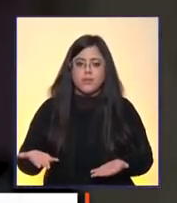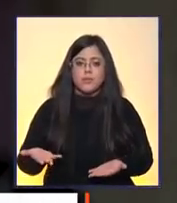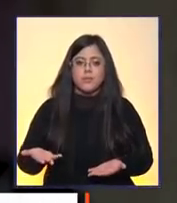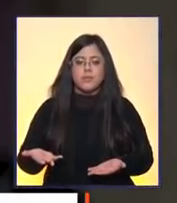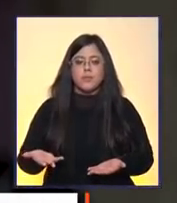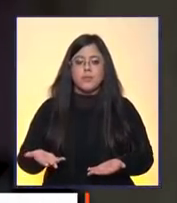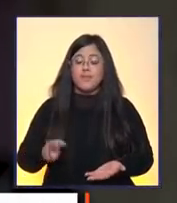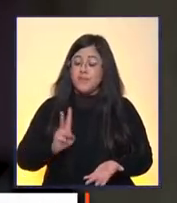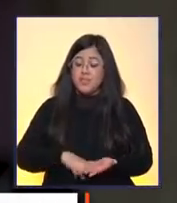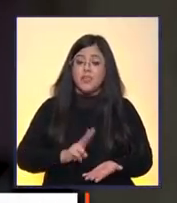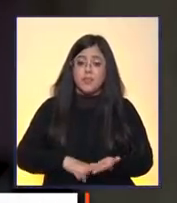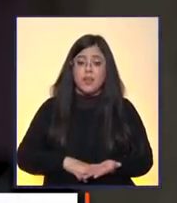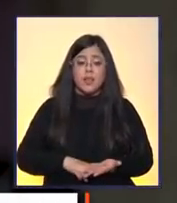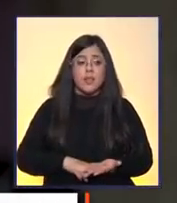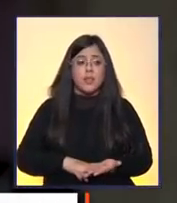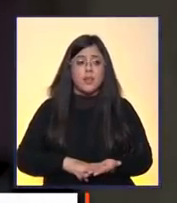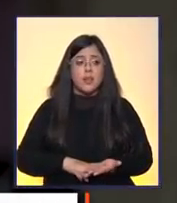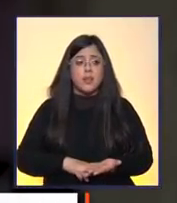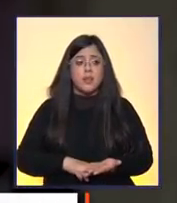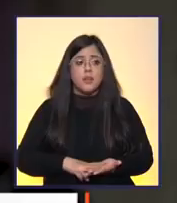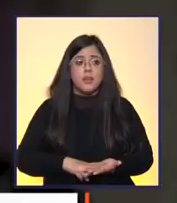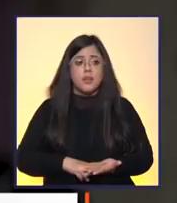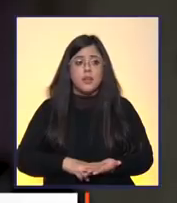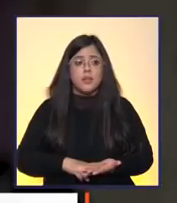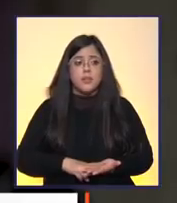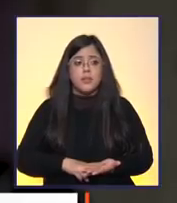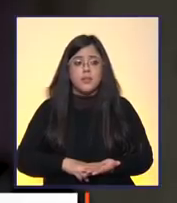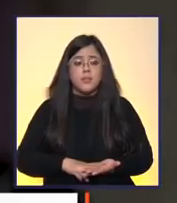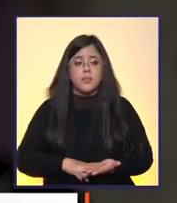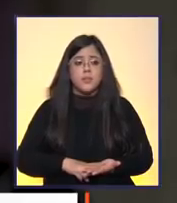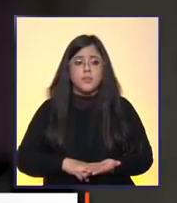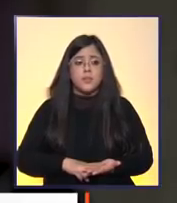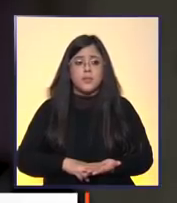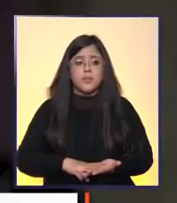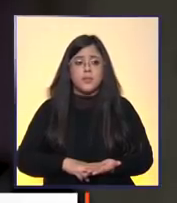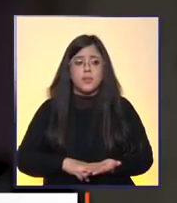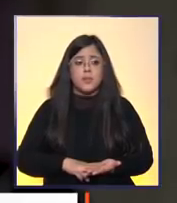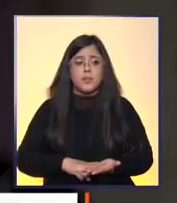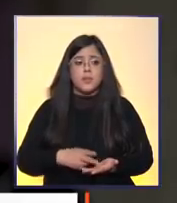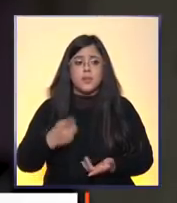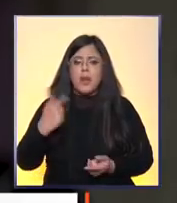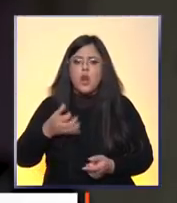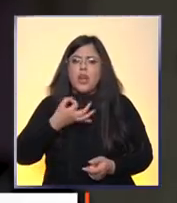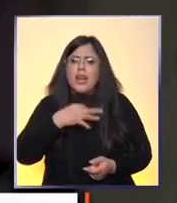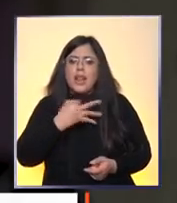De verdad. ¿Qué preguntas te hacían? Ustedes son muy risueñas.